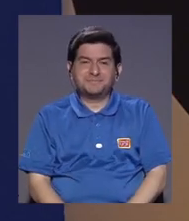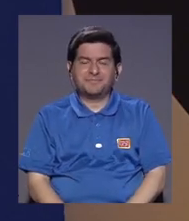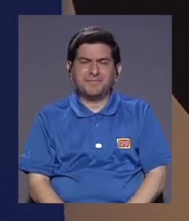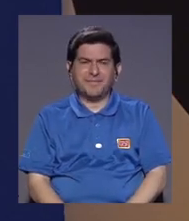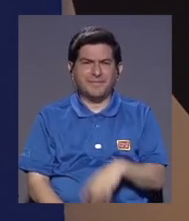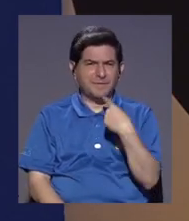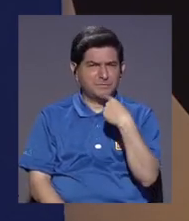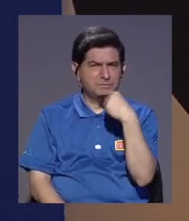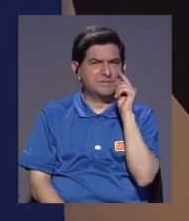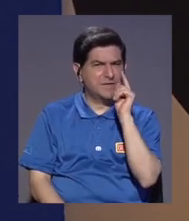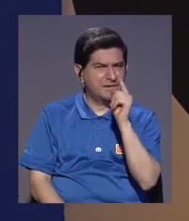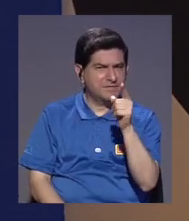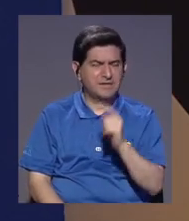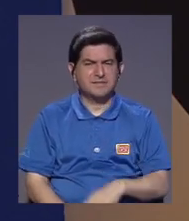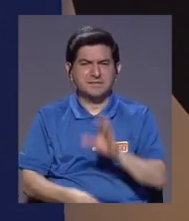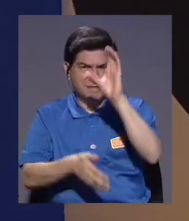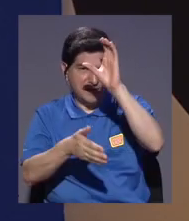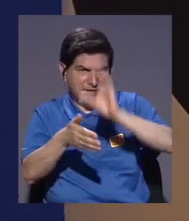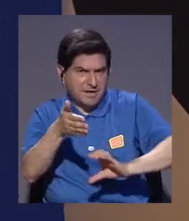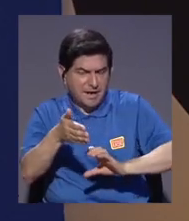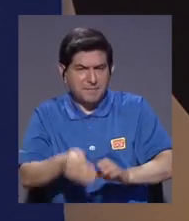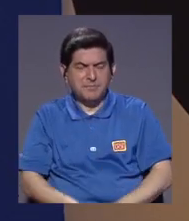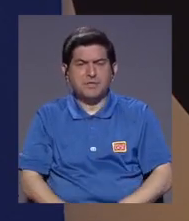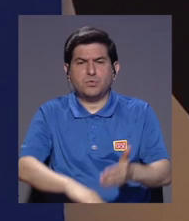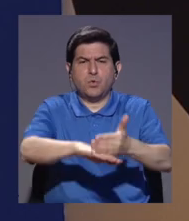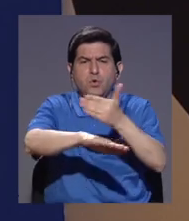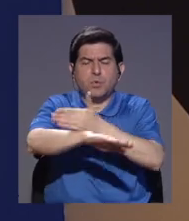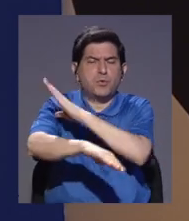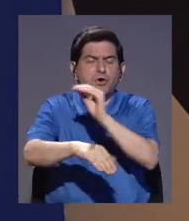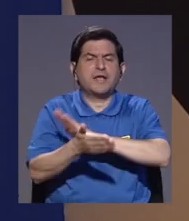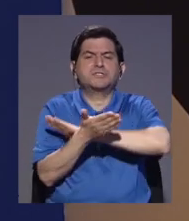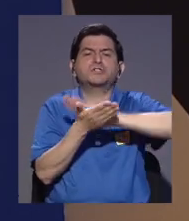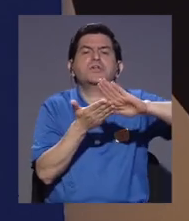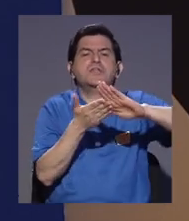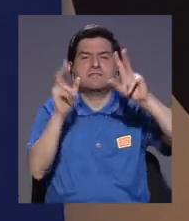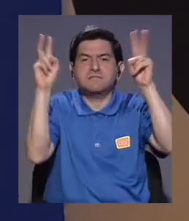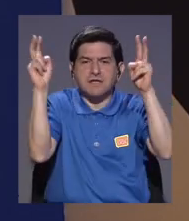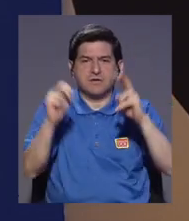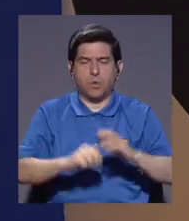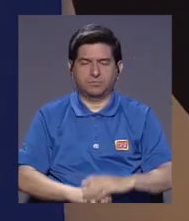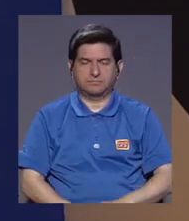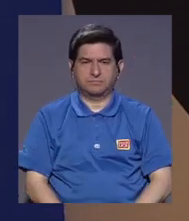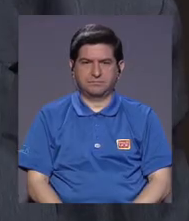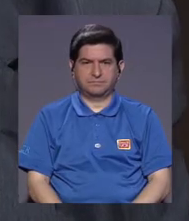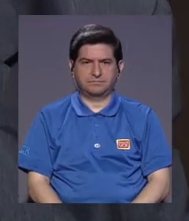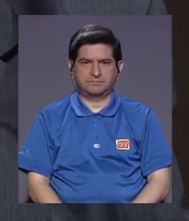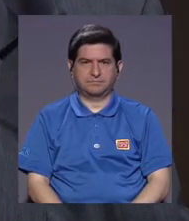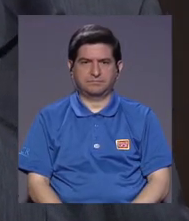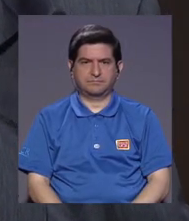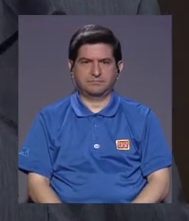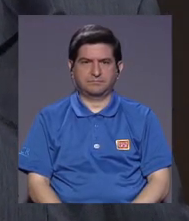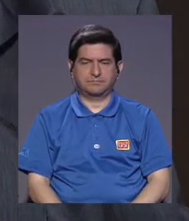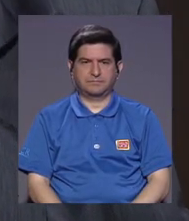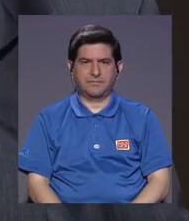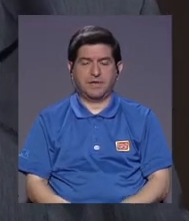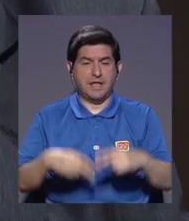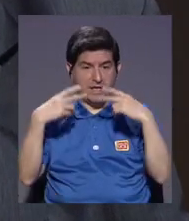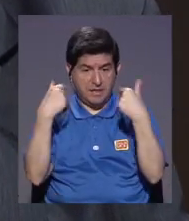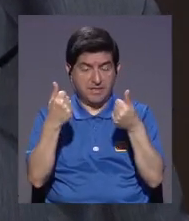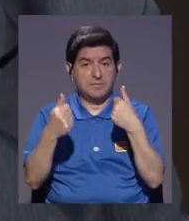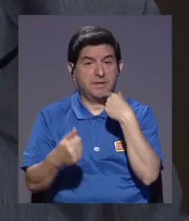se llama uno de los capítulos progreso y dignidad y allí de inmediato